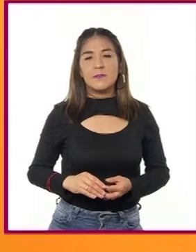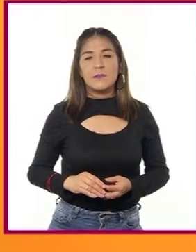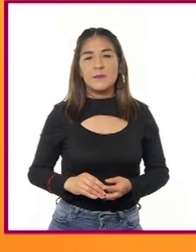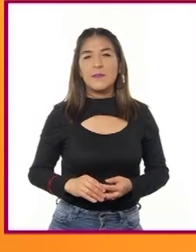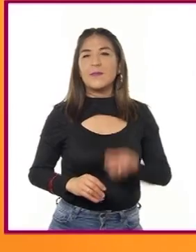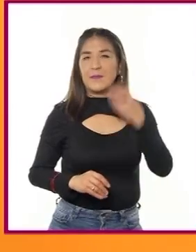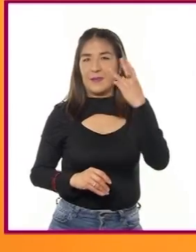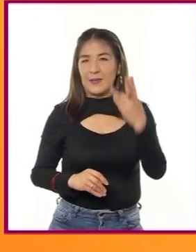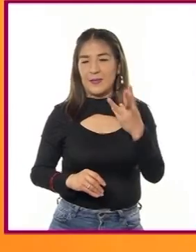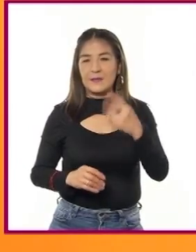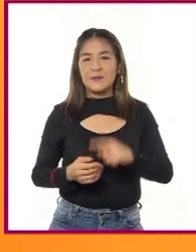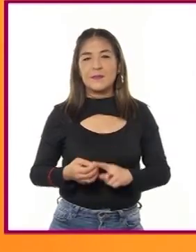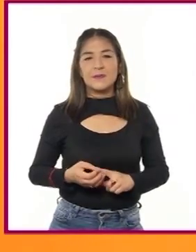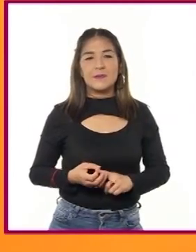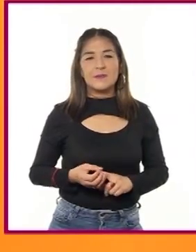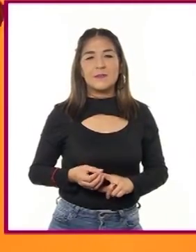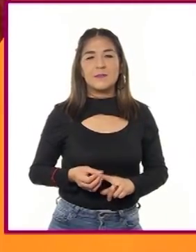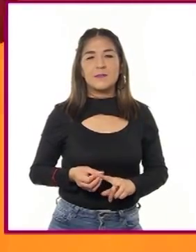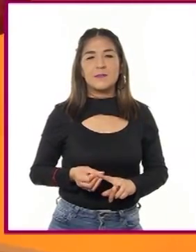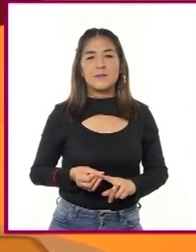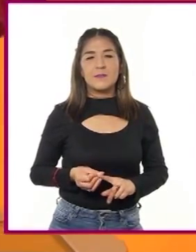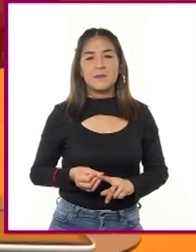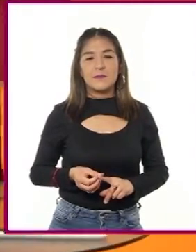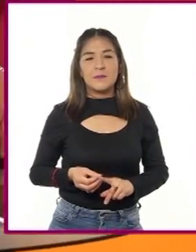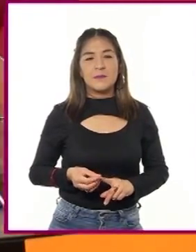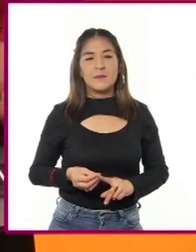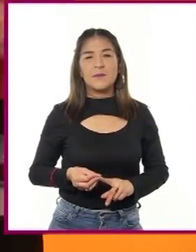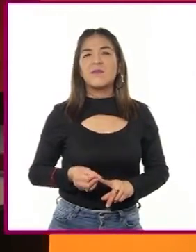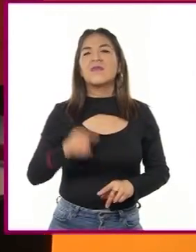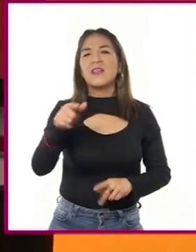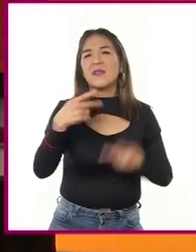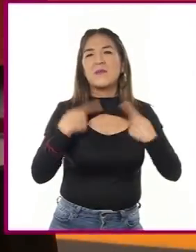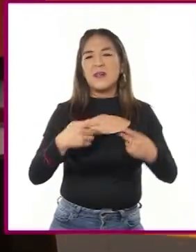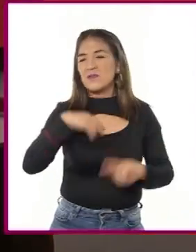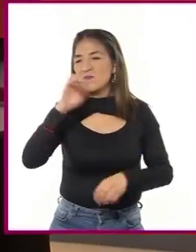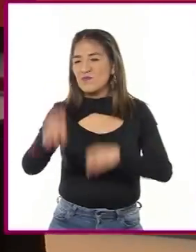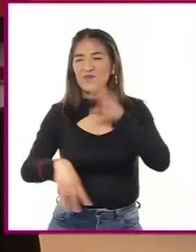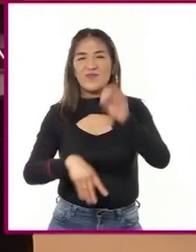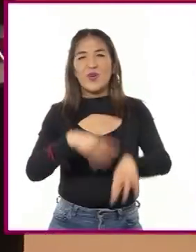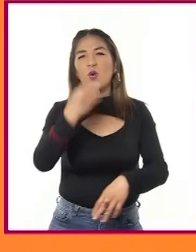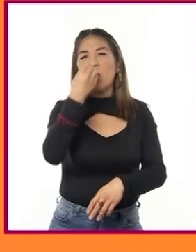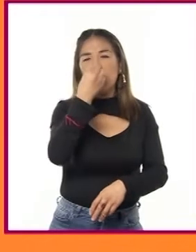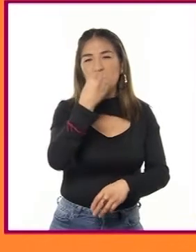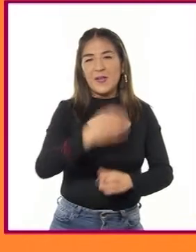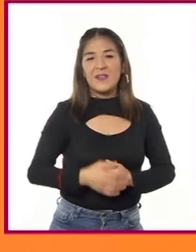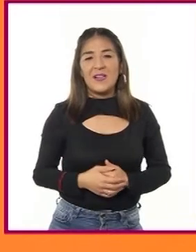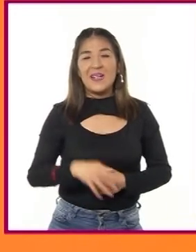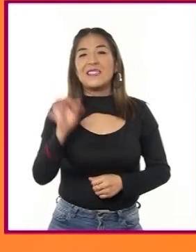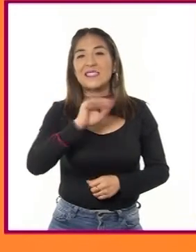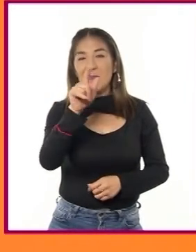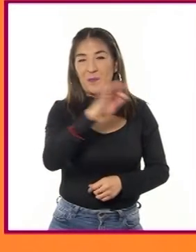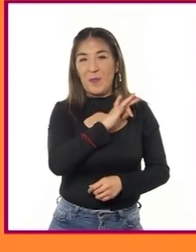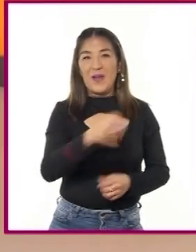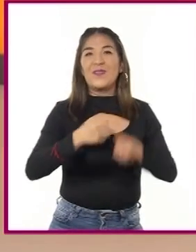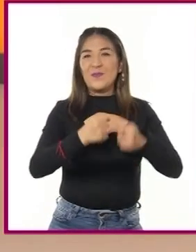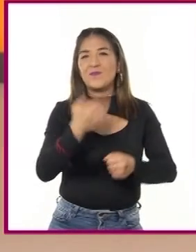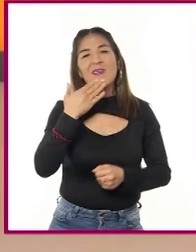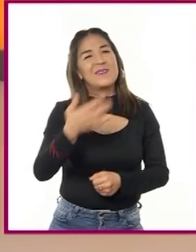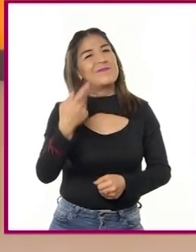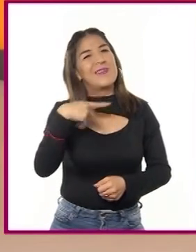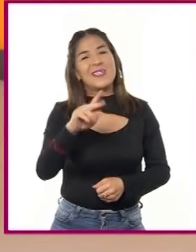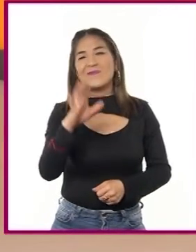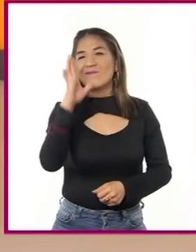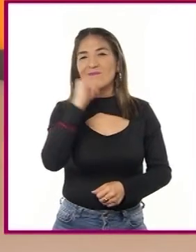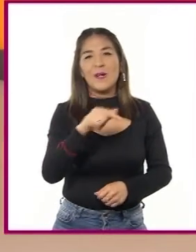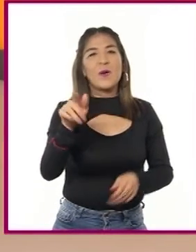Pieza 3. Las personas suelen darles desperdicios de comida. Aunque pueden nutrirlos, no es tan ideal, pues su organismo